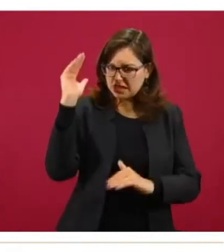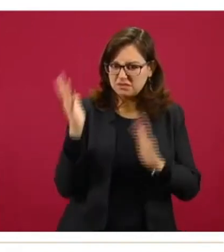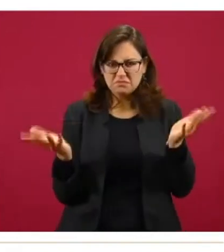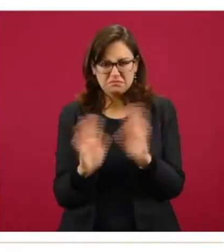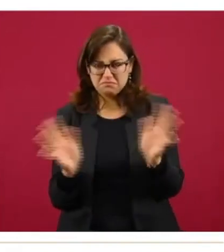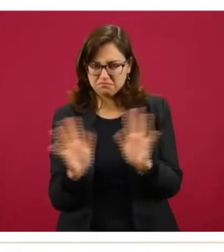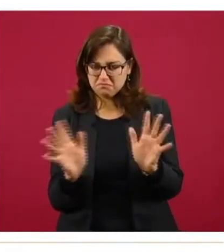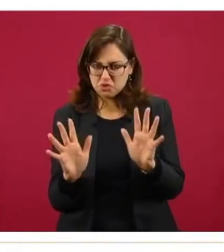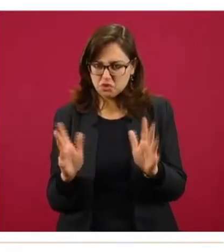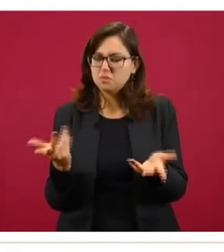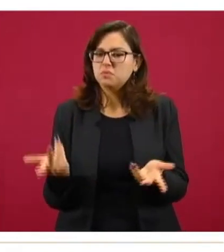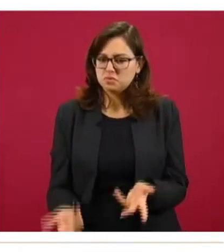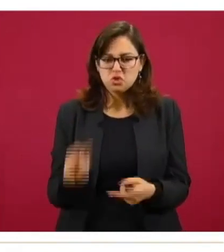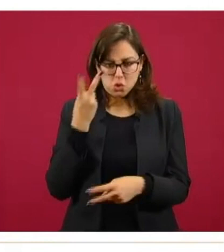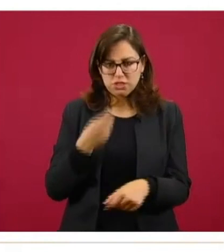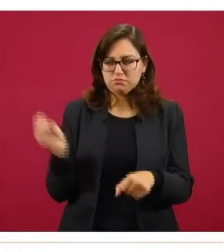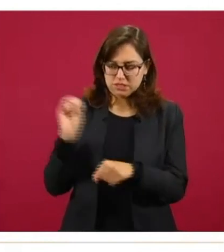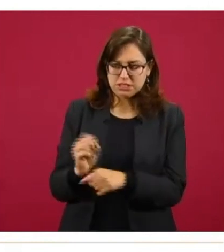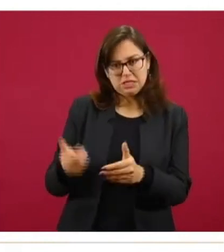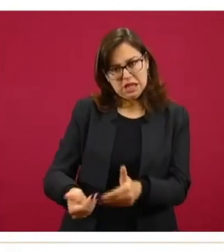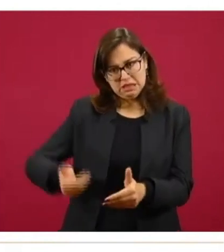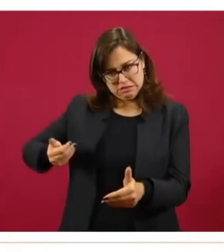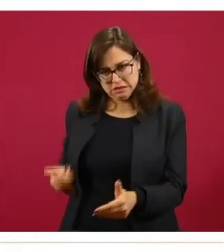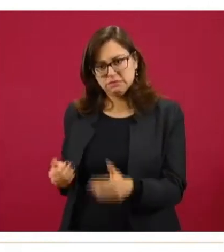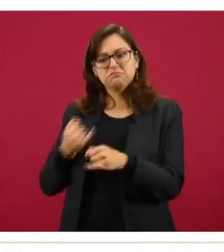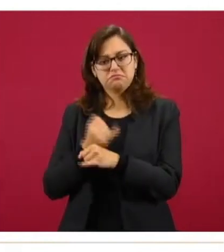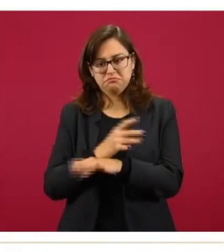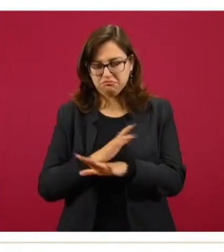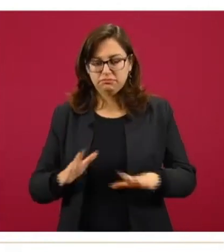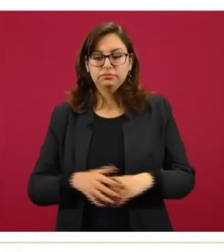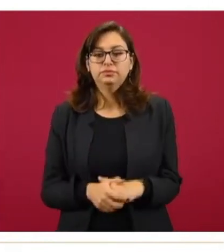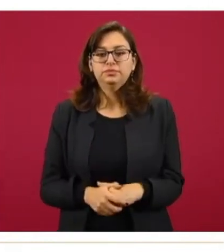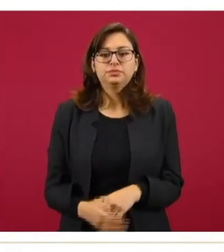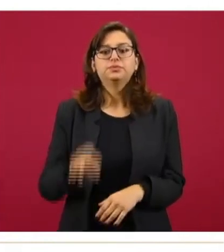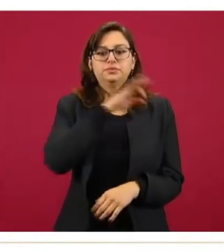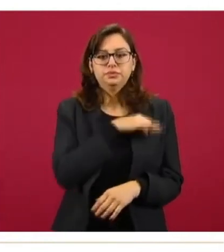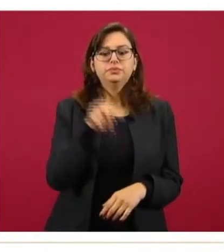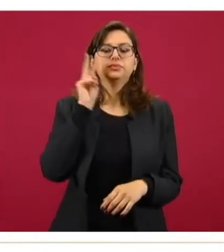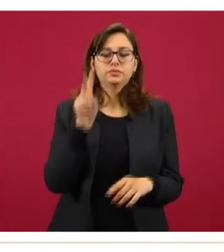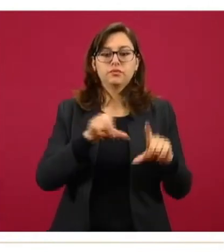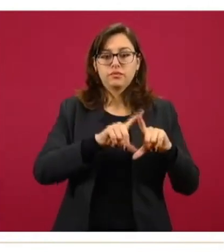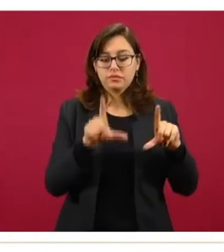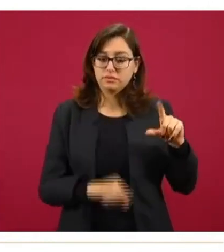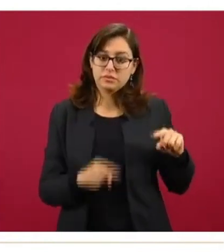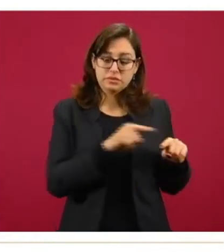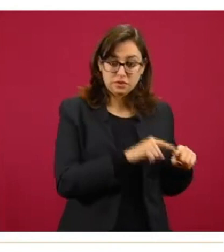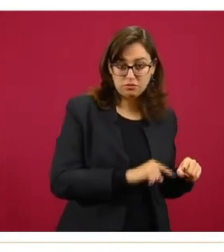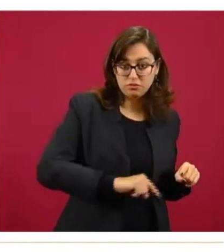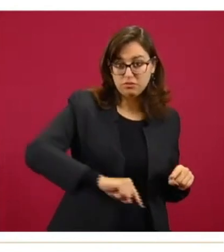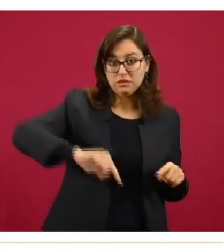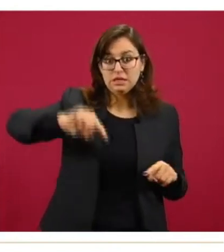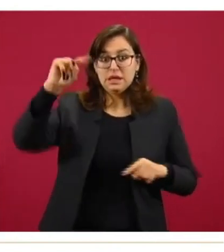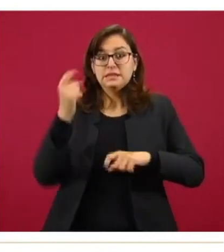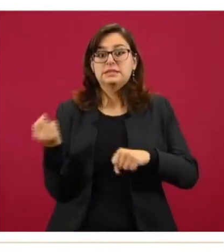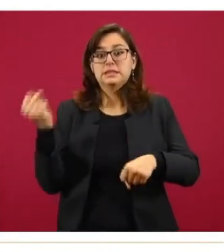suele ocurrir en las curvas epidémicas. Apreciemos en la panorámica, la curva epidémica nacional llegó a un punto máximo en la semana